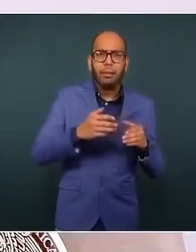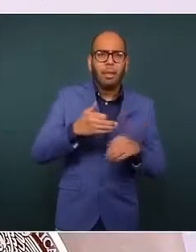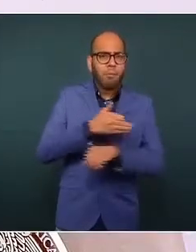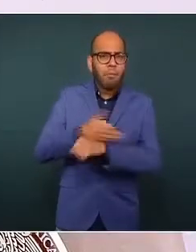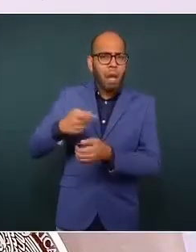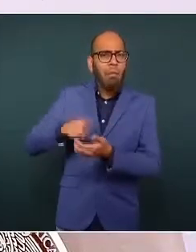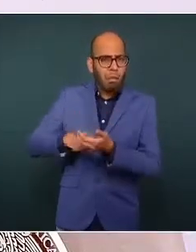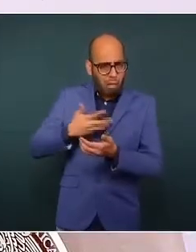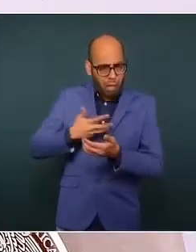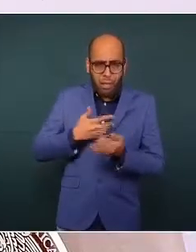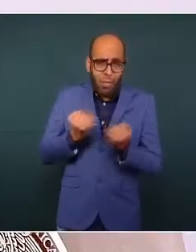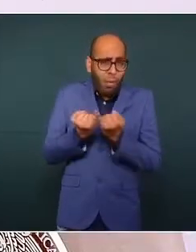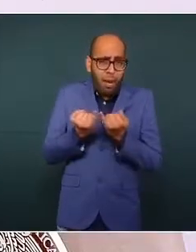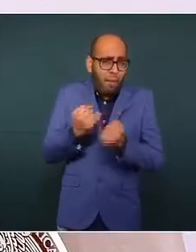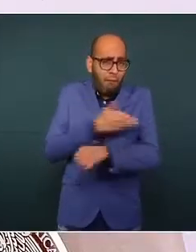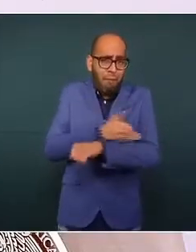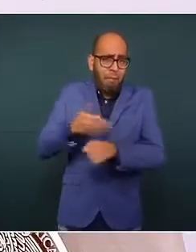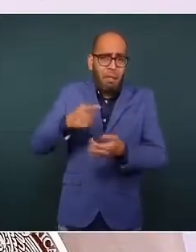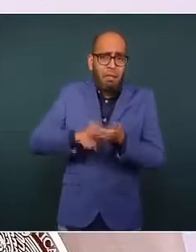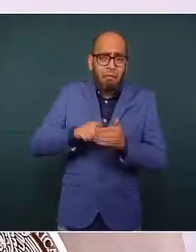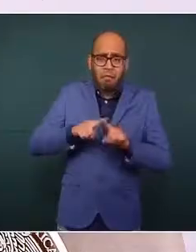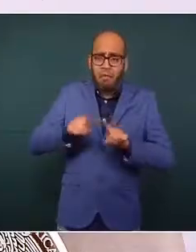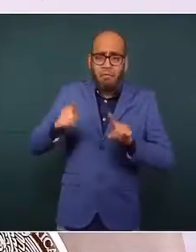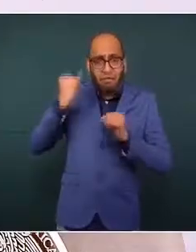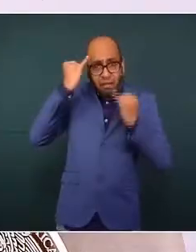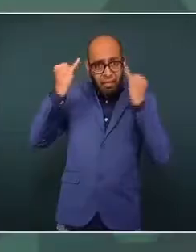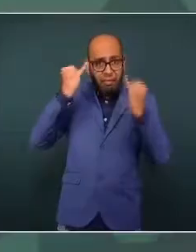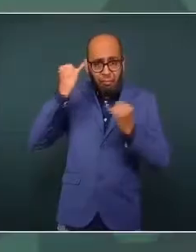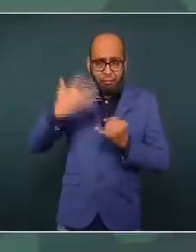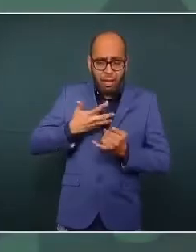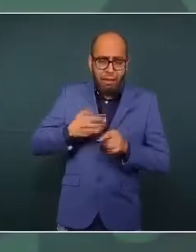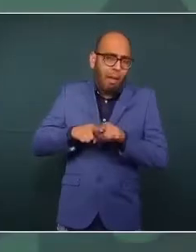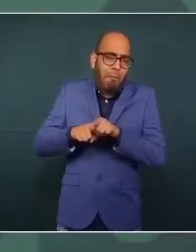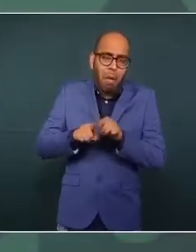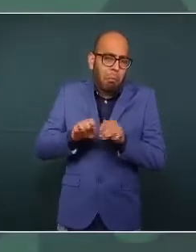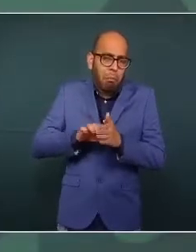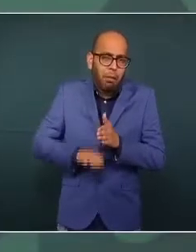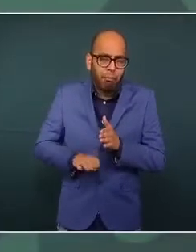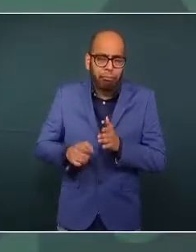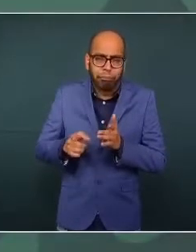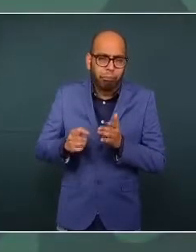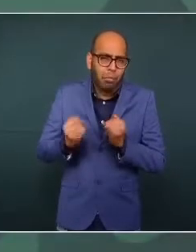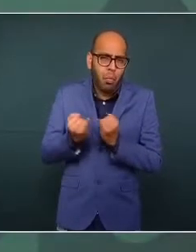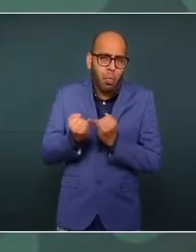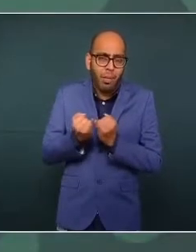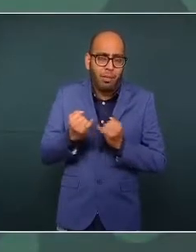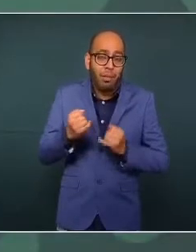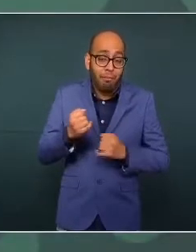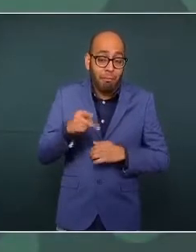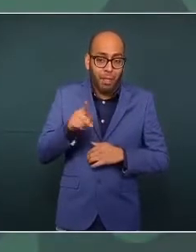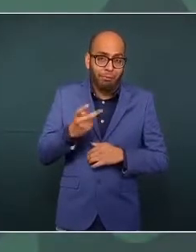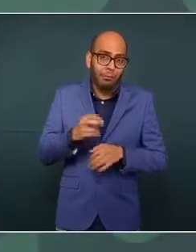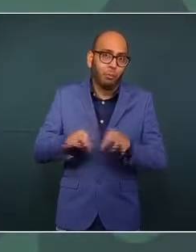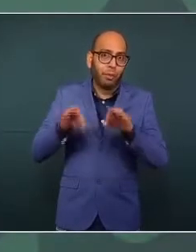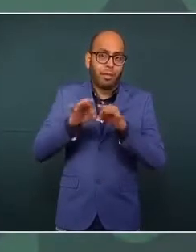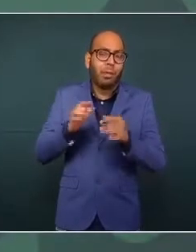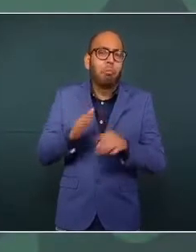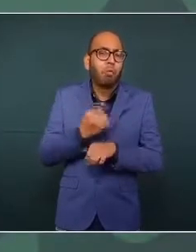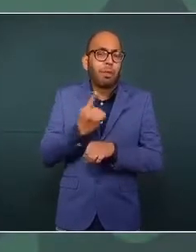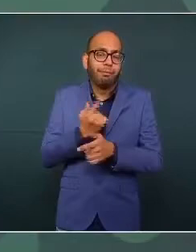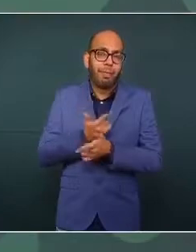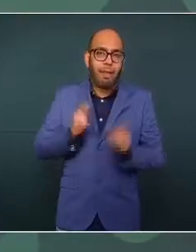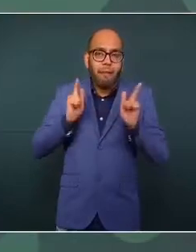los hermanos, pero esa es la libertad de la que gozamos. Al señor presidente yo le